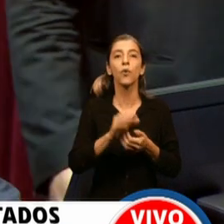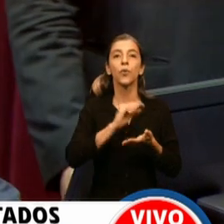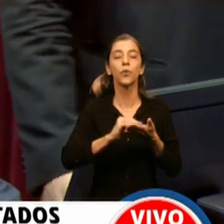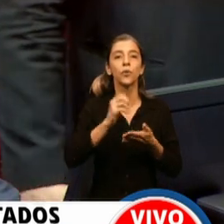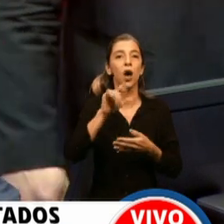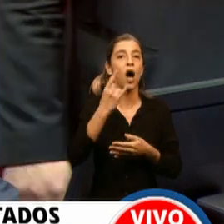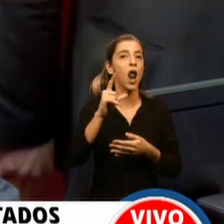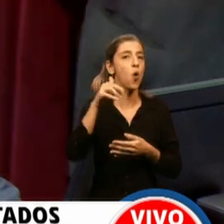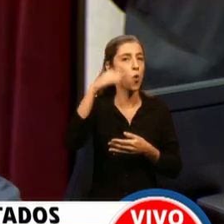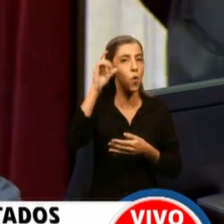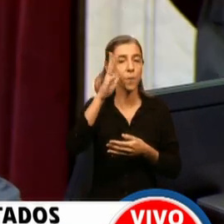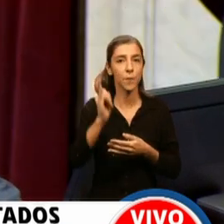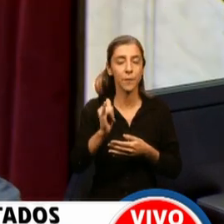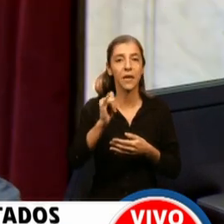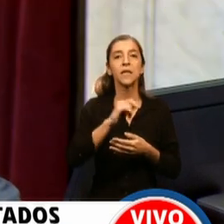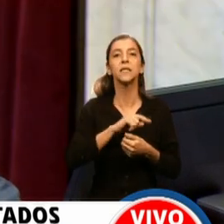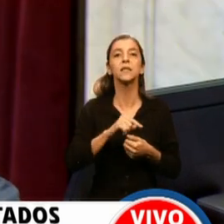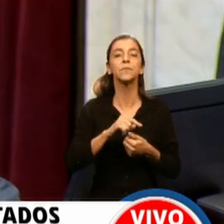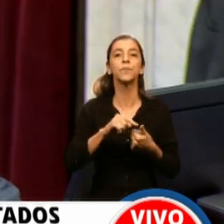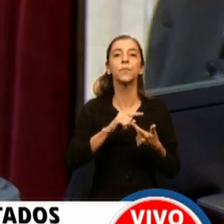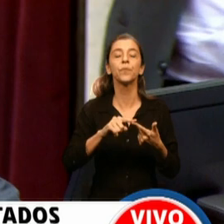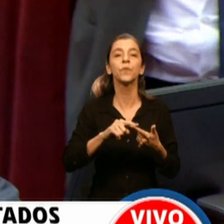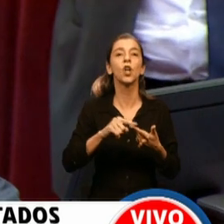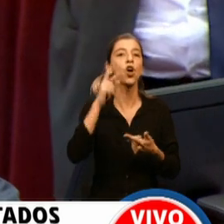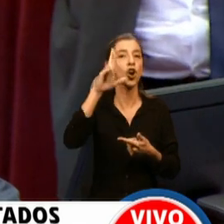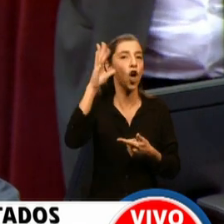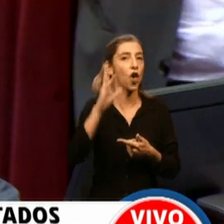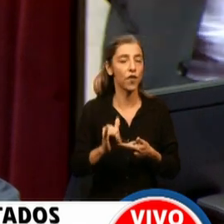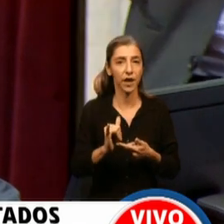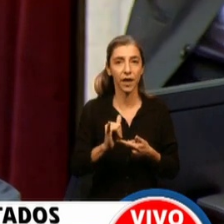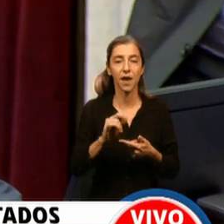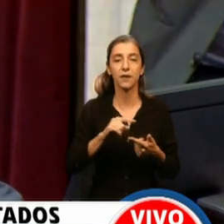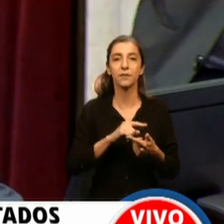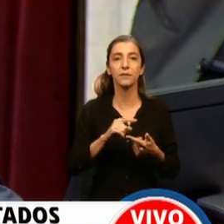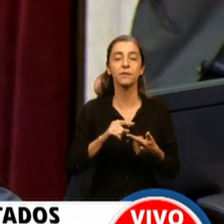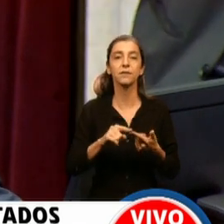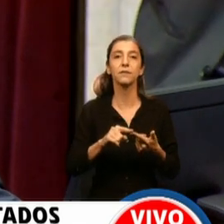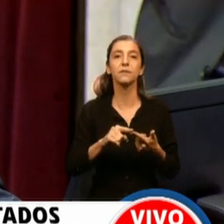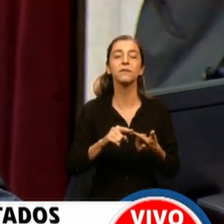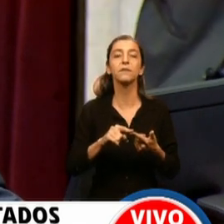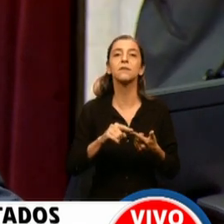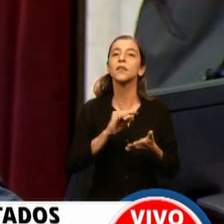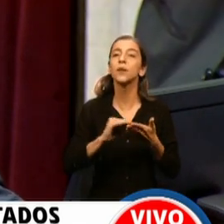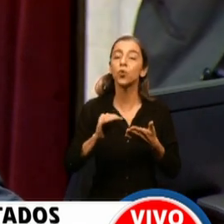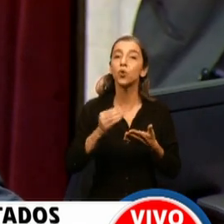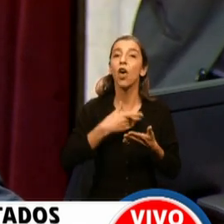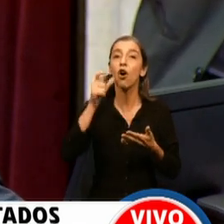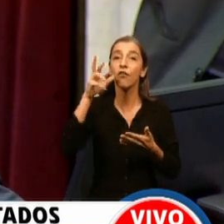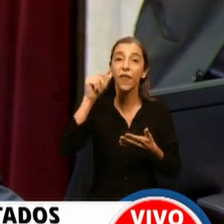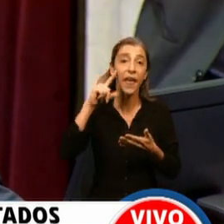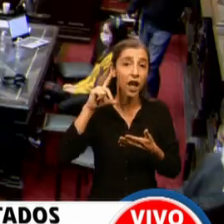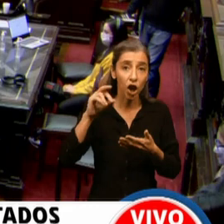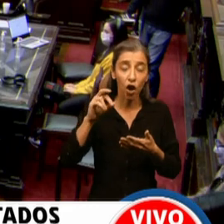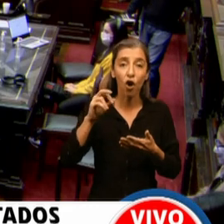lunes podio diputada álvarez rodríguez cristina diputado federico angelini